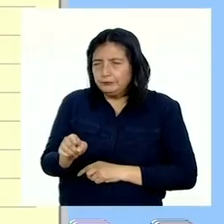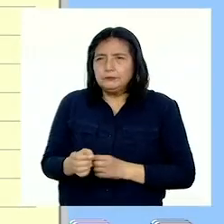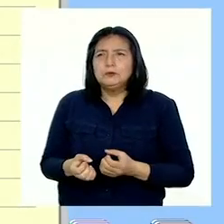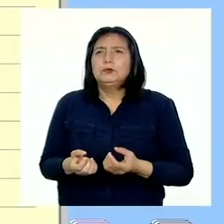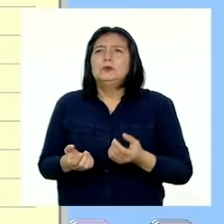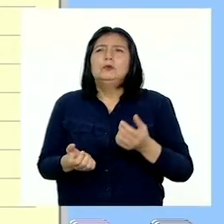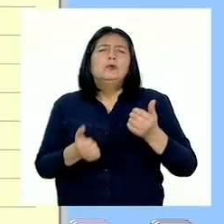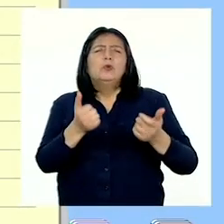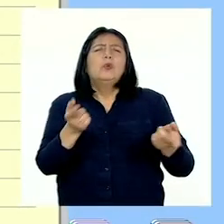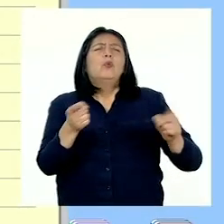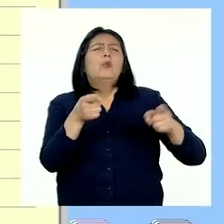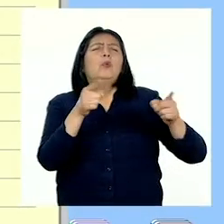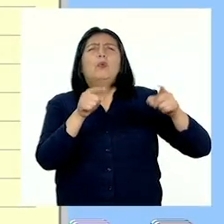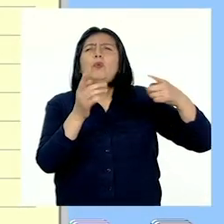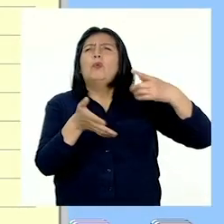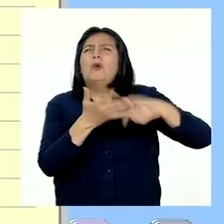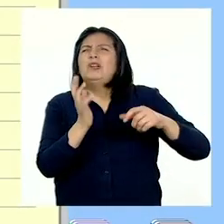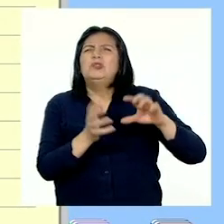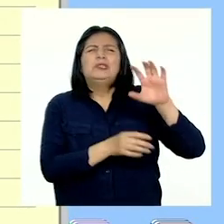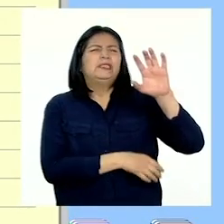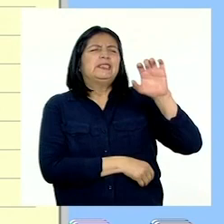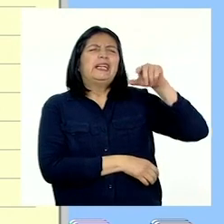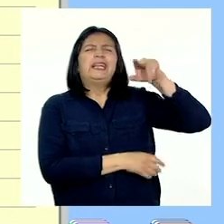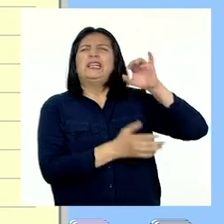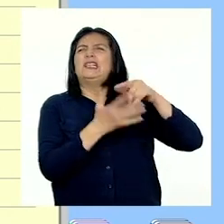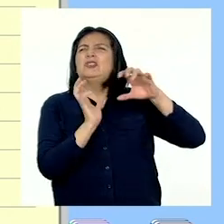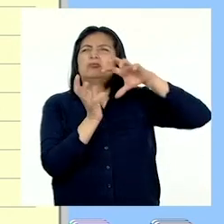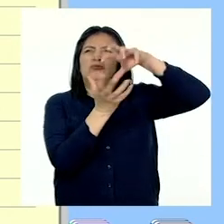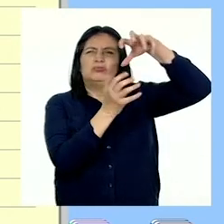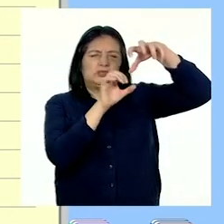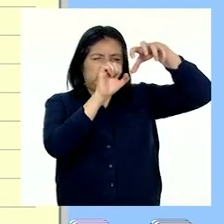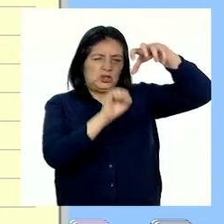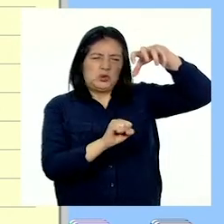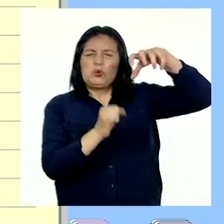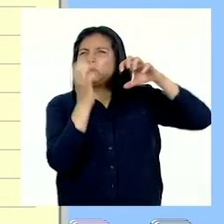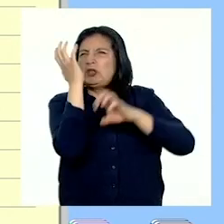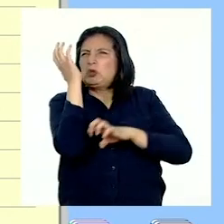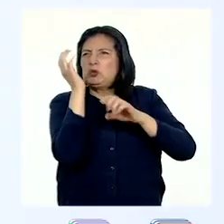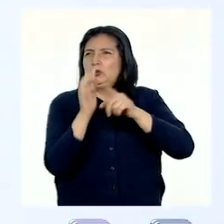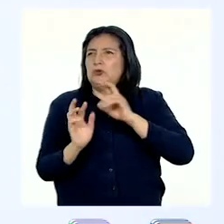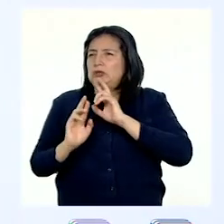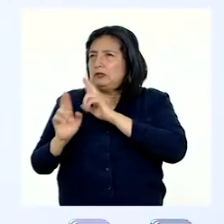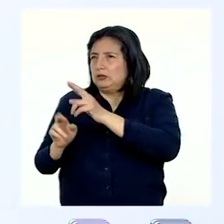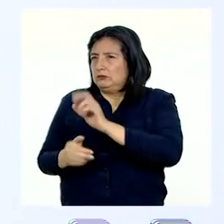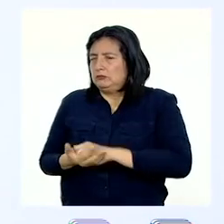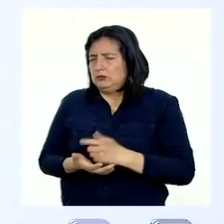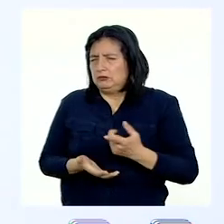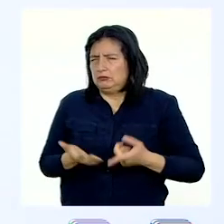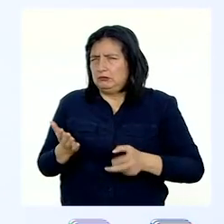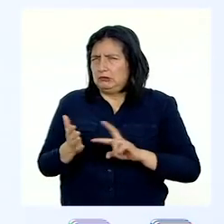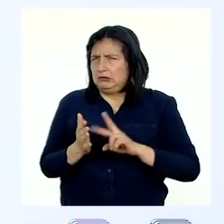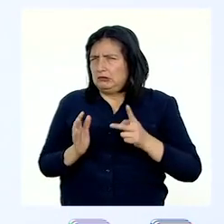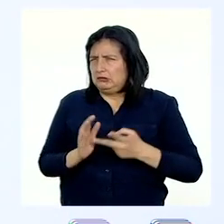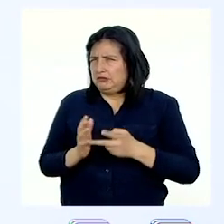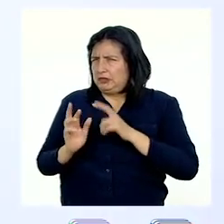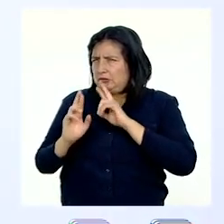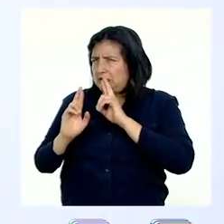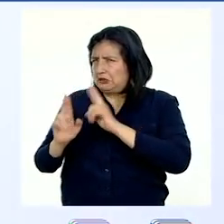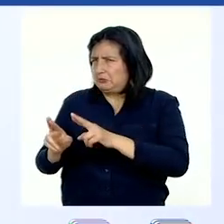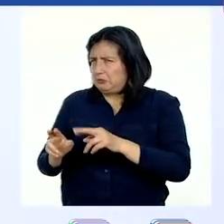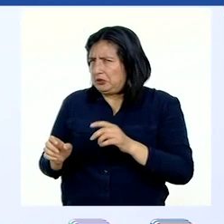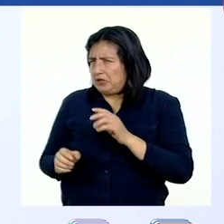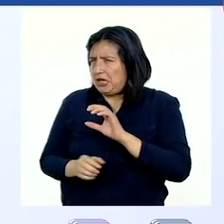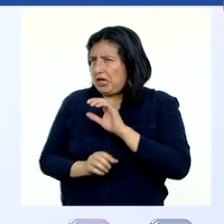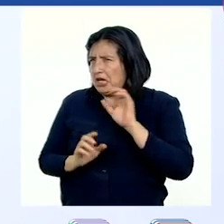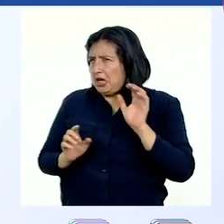¿cuándo es el equinoccio de otoño en el hemisferio sur?, obtendremos una respuesta absoluta. ¿Y qué es una respuesta absoluta?